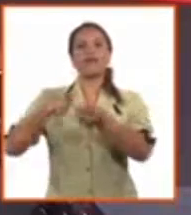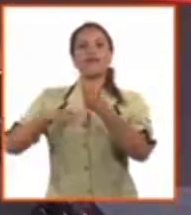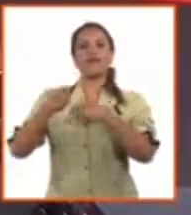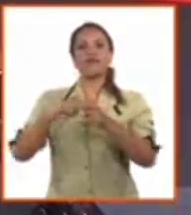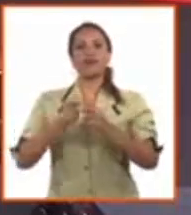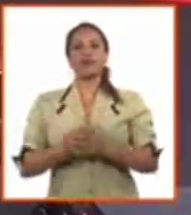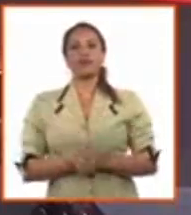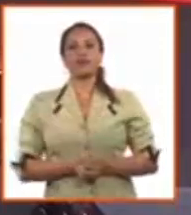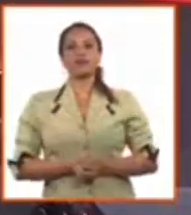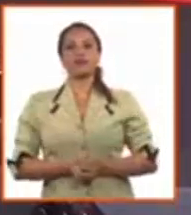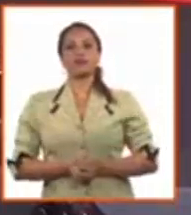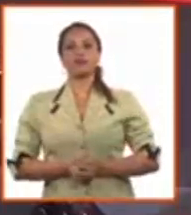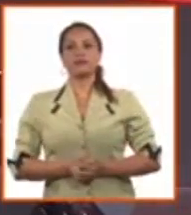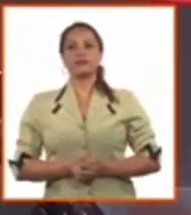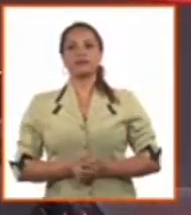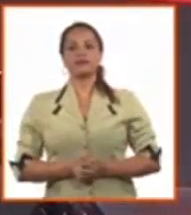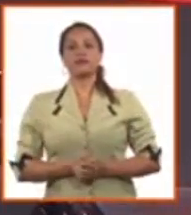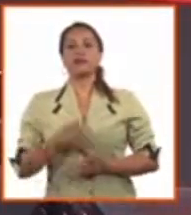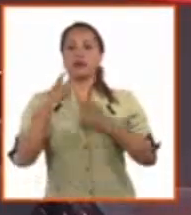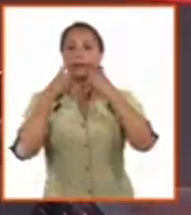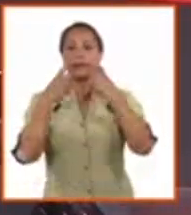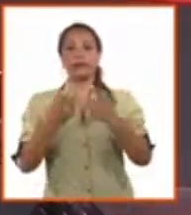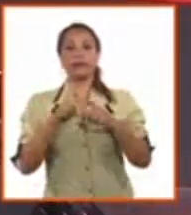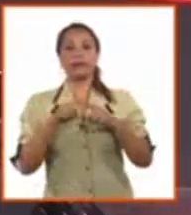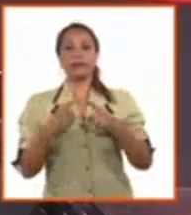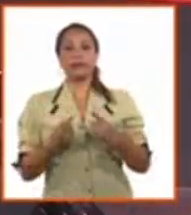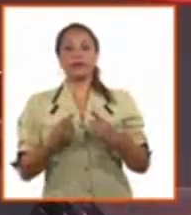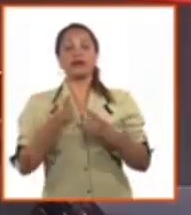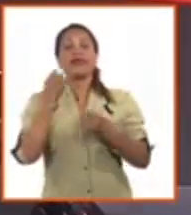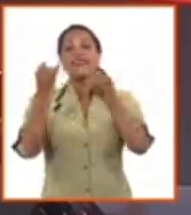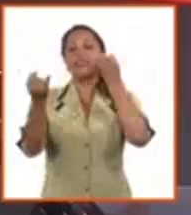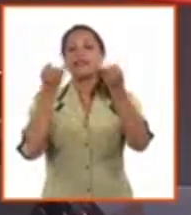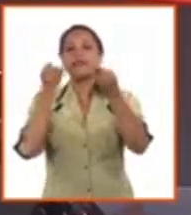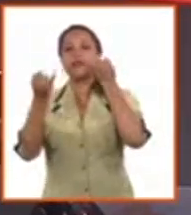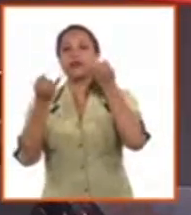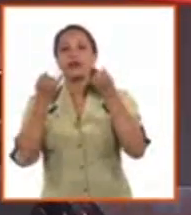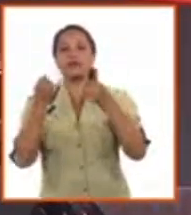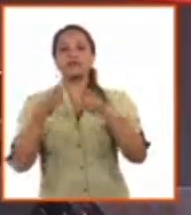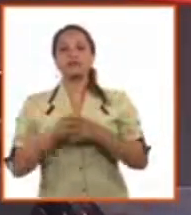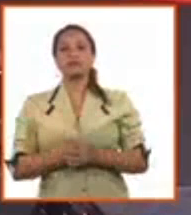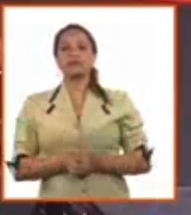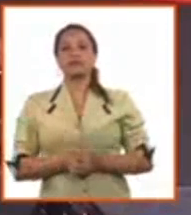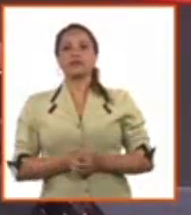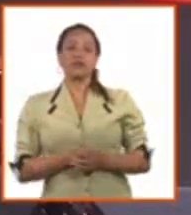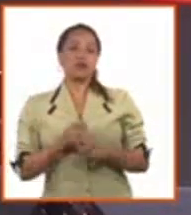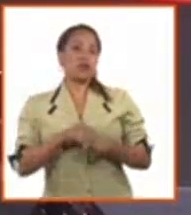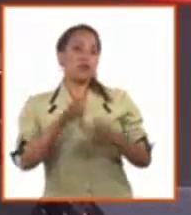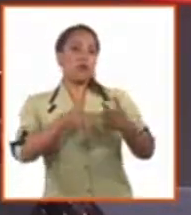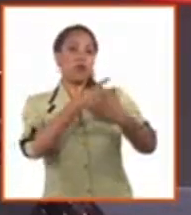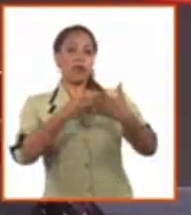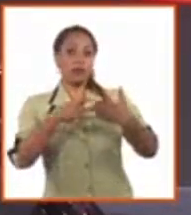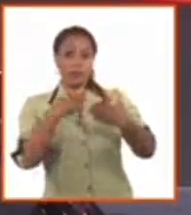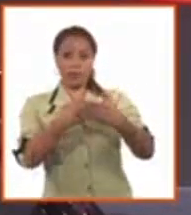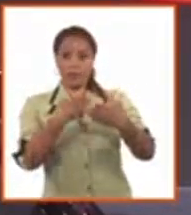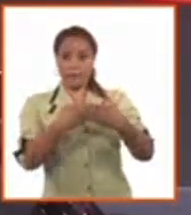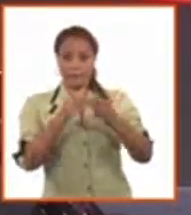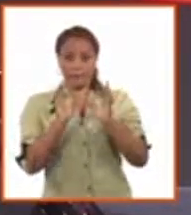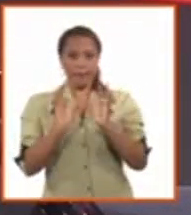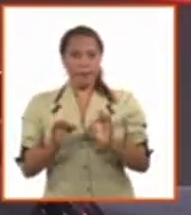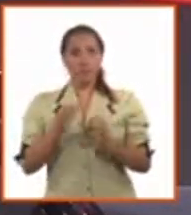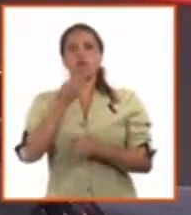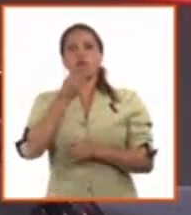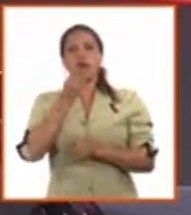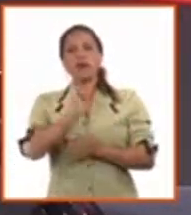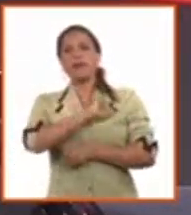gestión sea ha sido muy importante que identifiquemos que desde un modelo de gestión empresarial